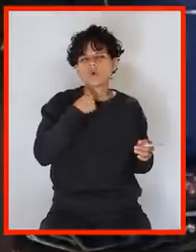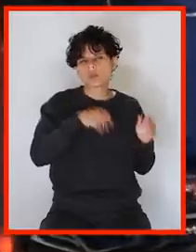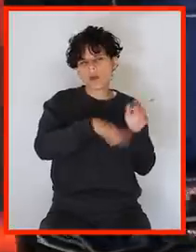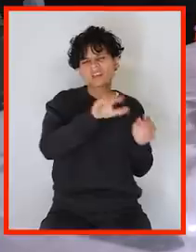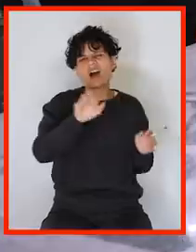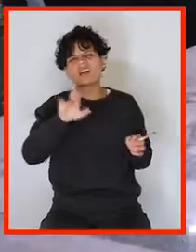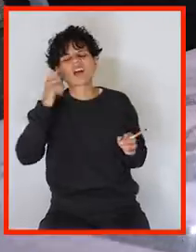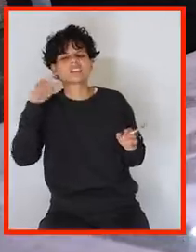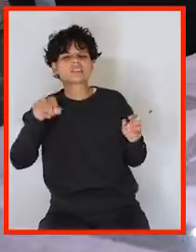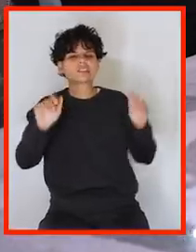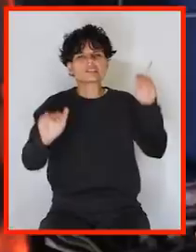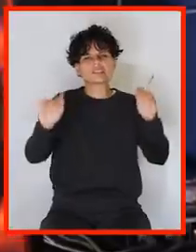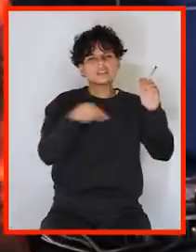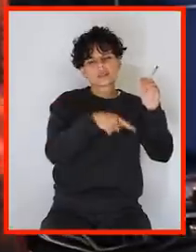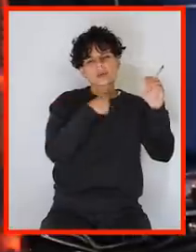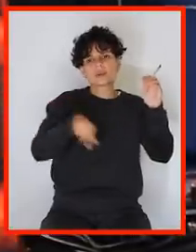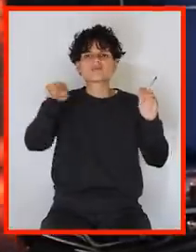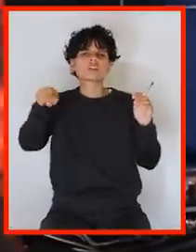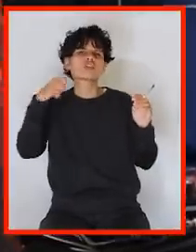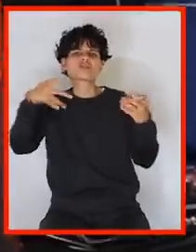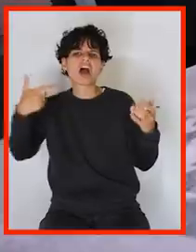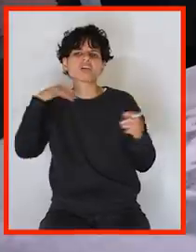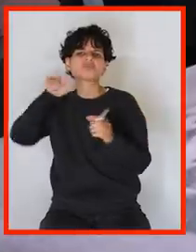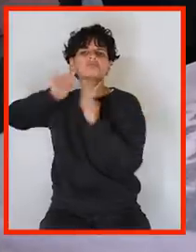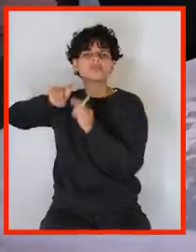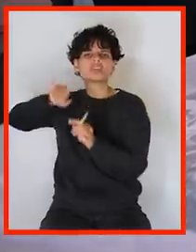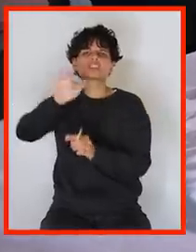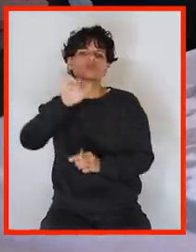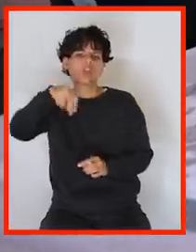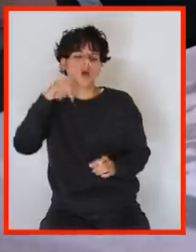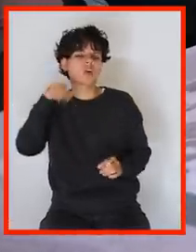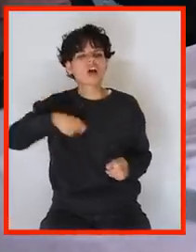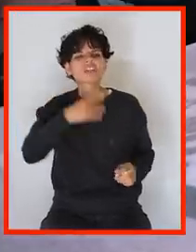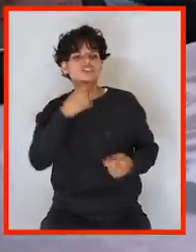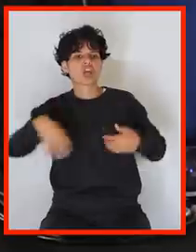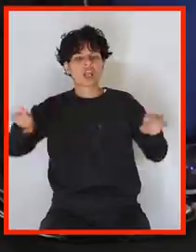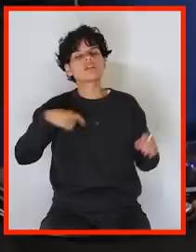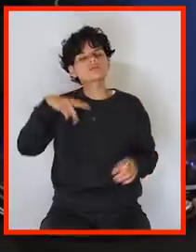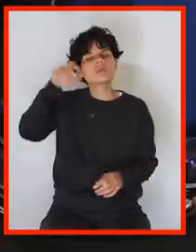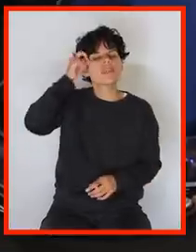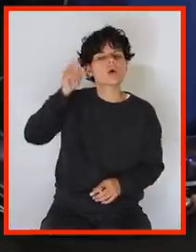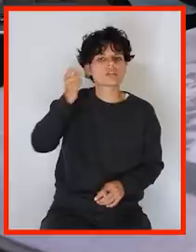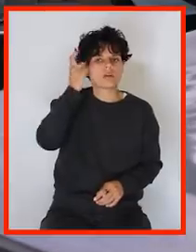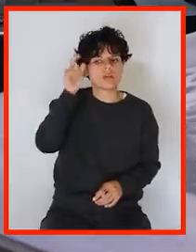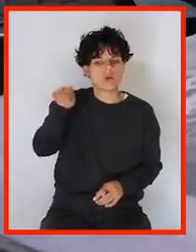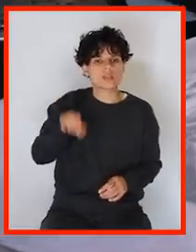¿Más comercial? Sí. Es que Arcángel, puta, a pesar de que está funado y toda la weá, el weón dice así como la weá que quiere. No, sí, me di